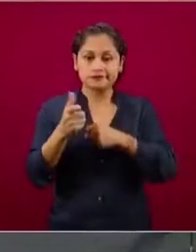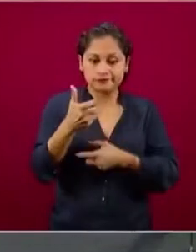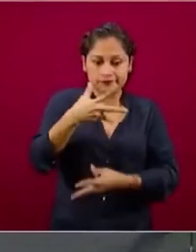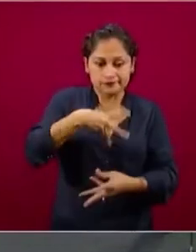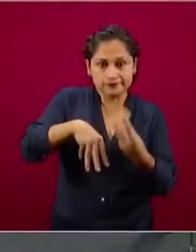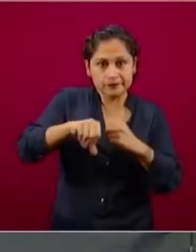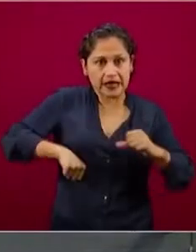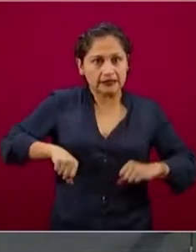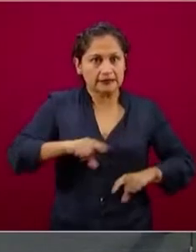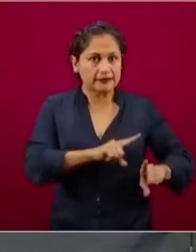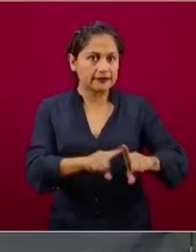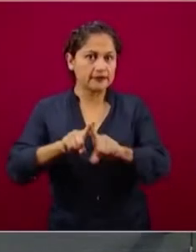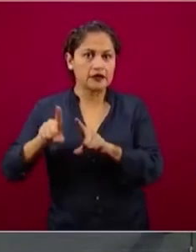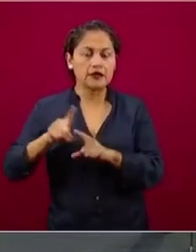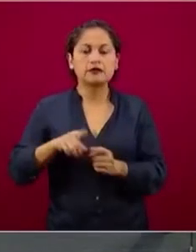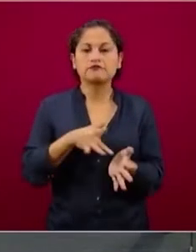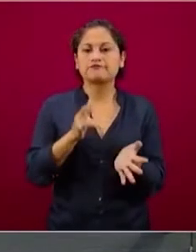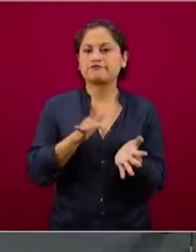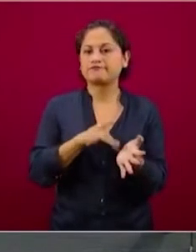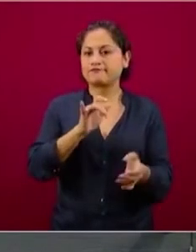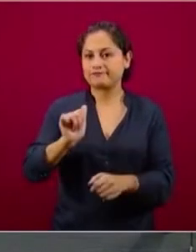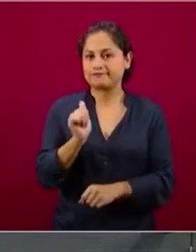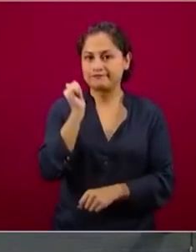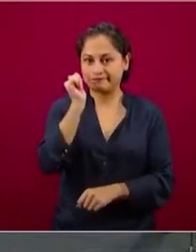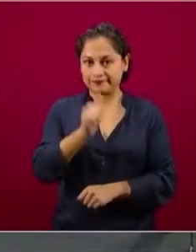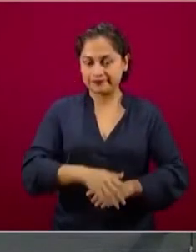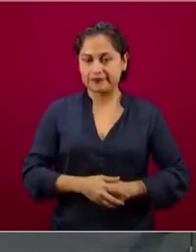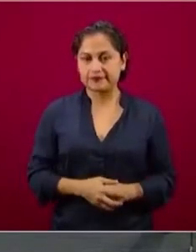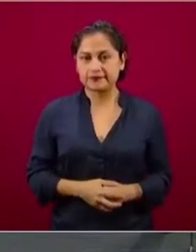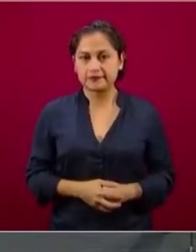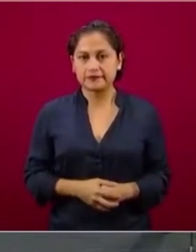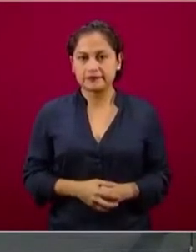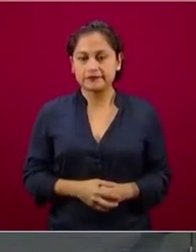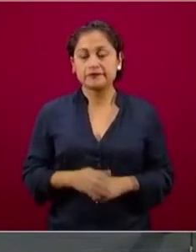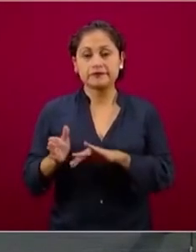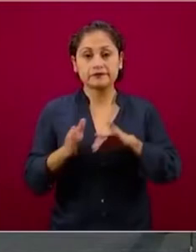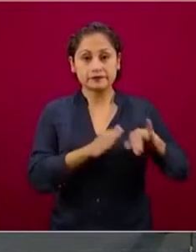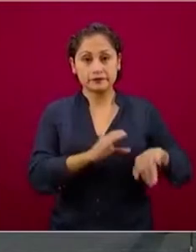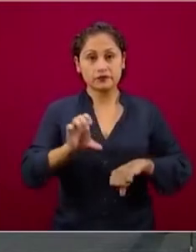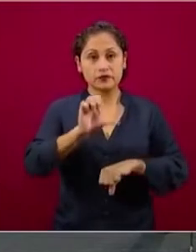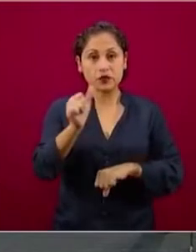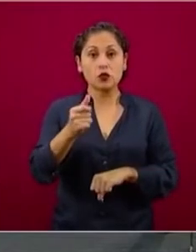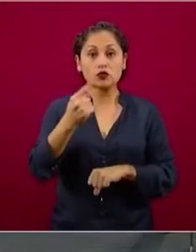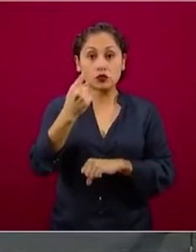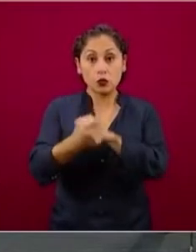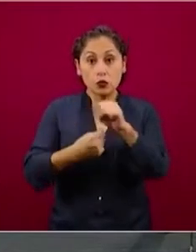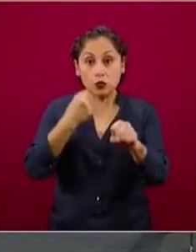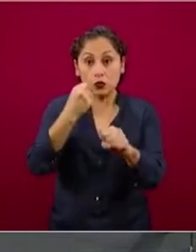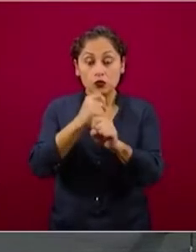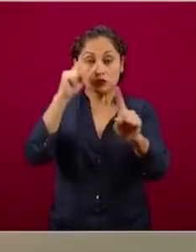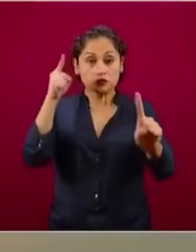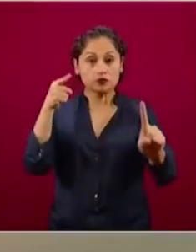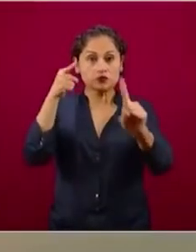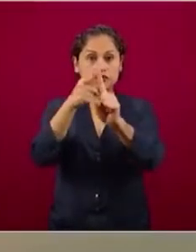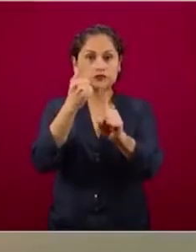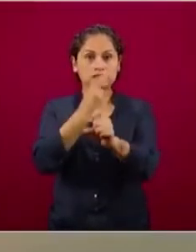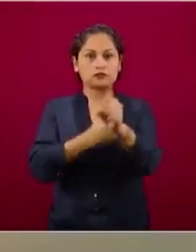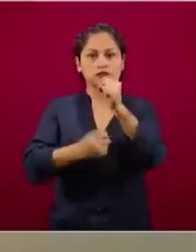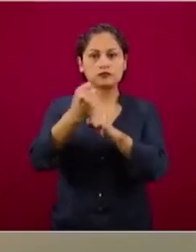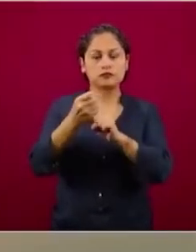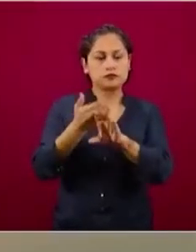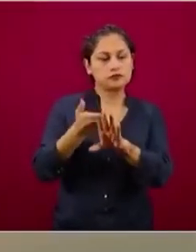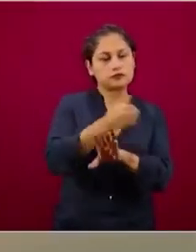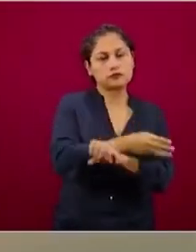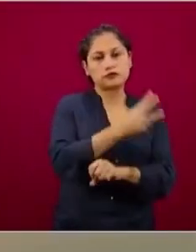y la que sigue es cuál es la meta para este año si el año pasado colocamos 356 mil